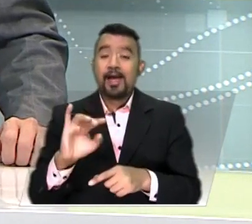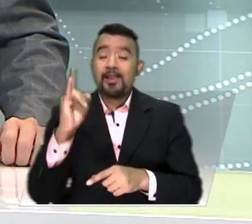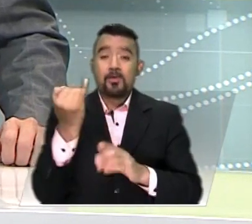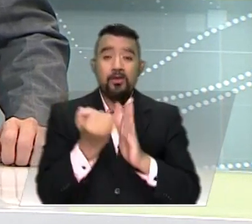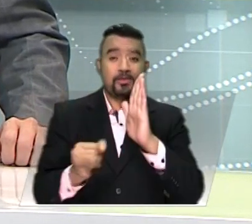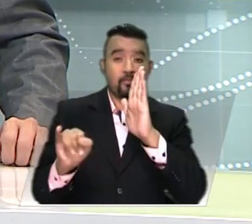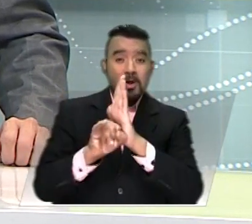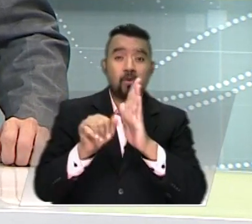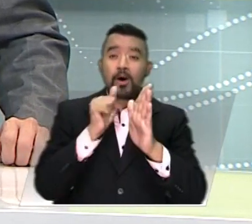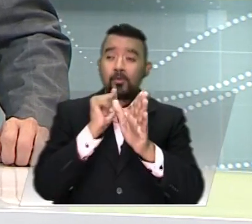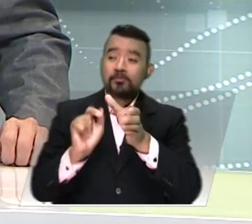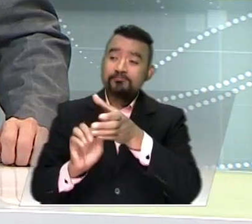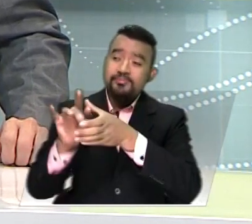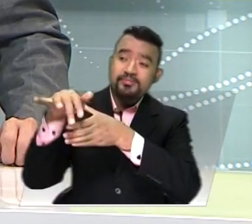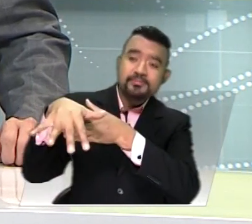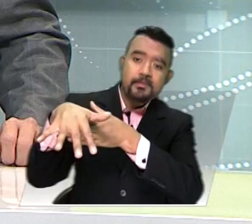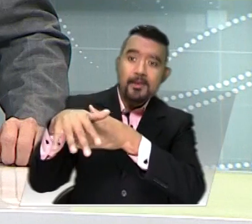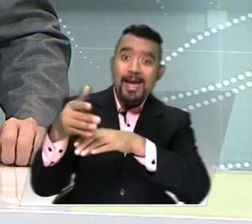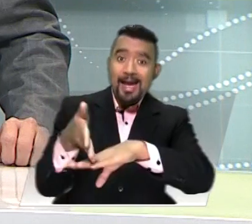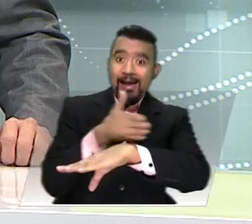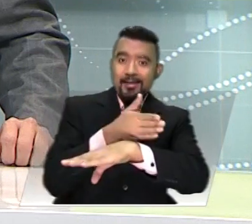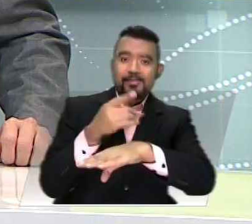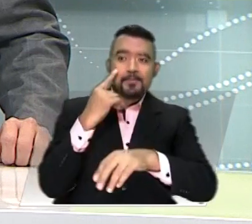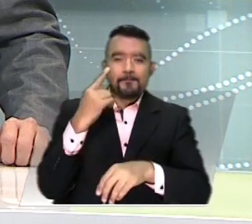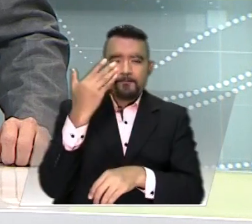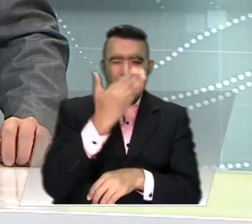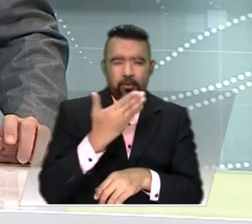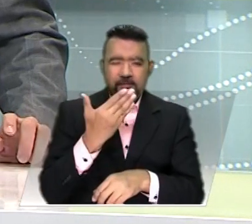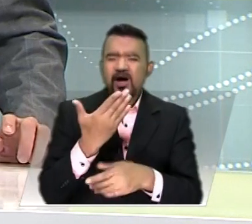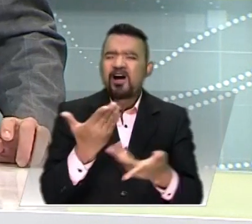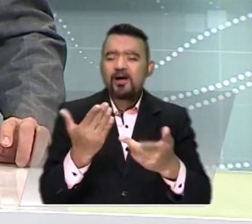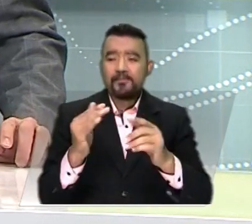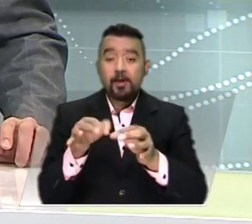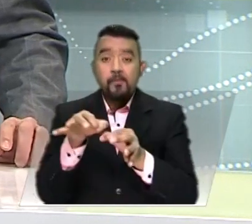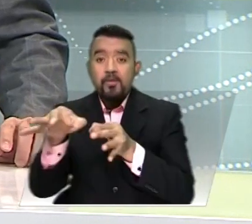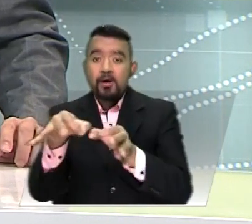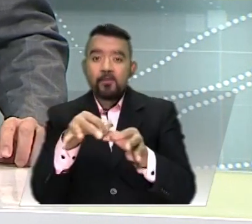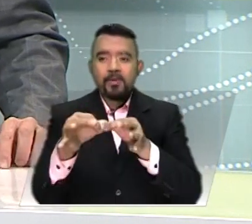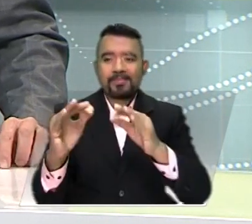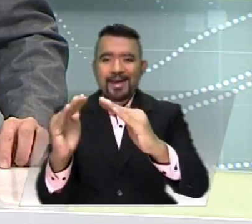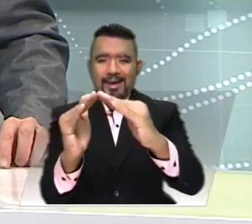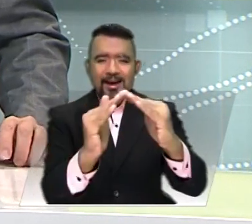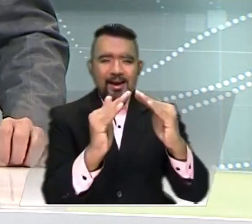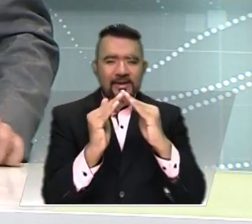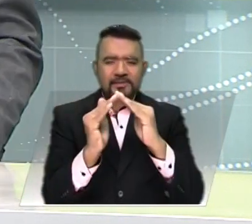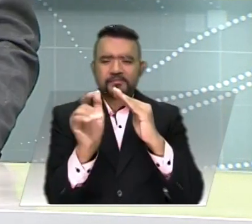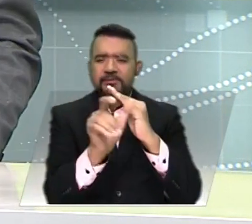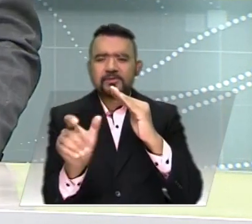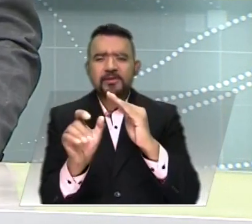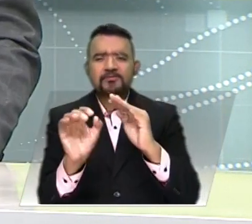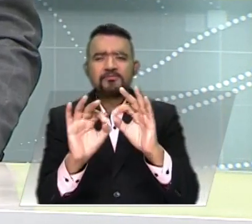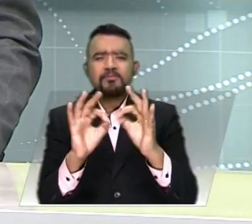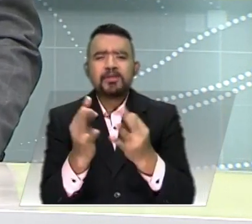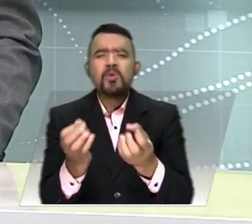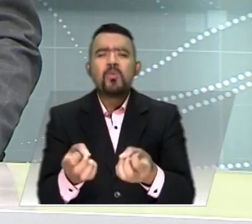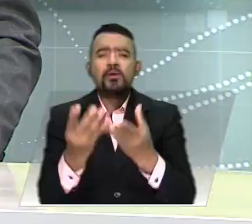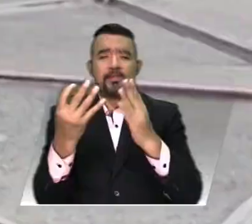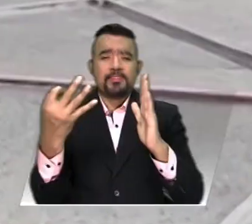en Hidroituango, para las cuales EPM debe realizar una evacuación preventiva de unas 3.500 personas.